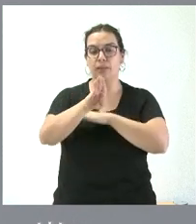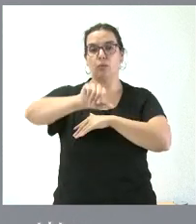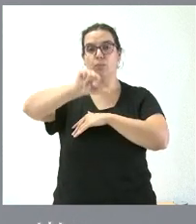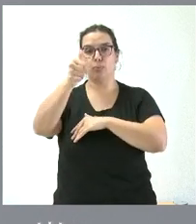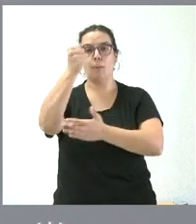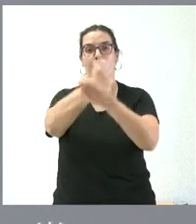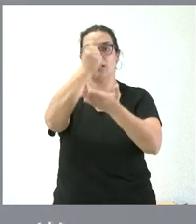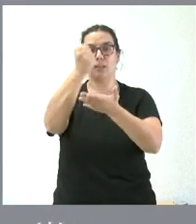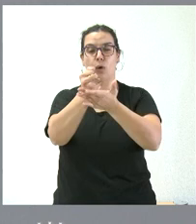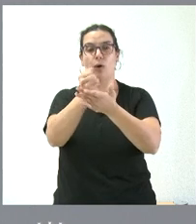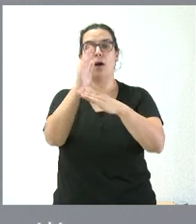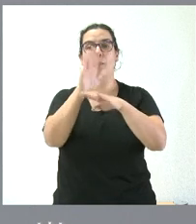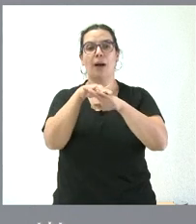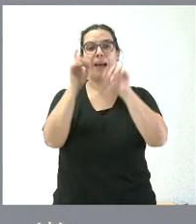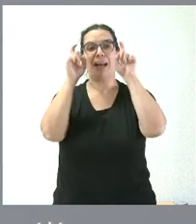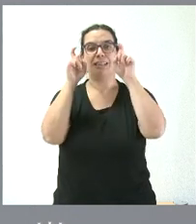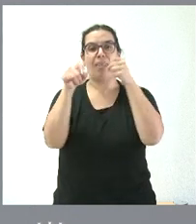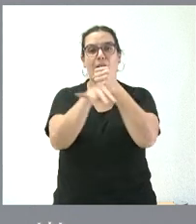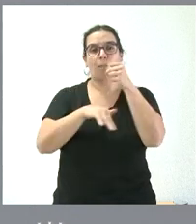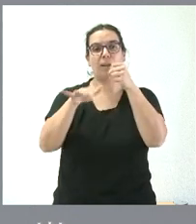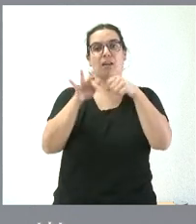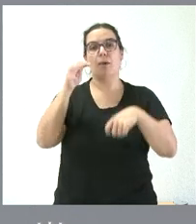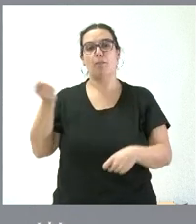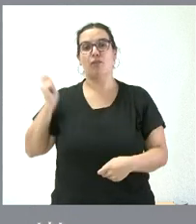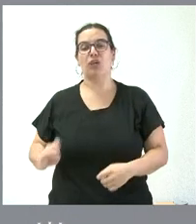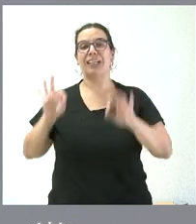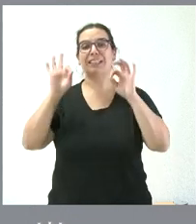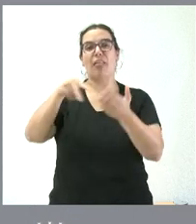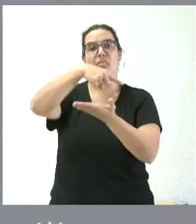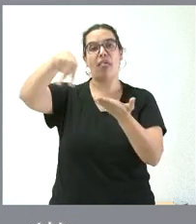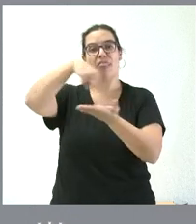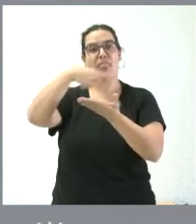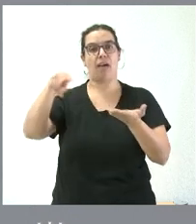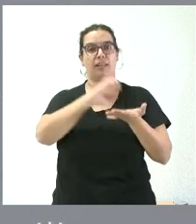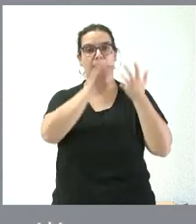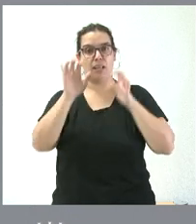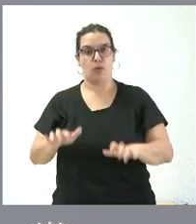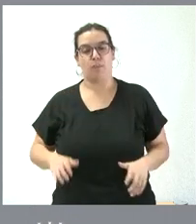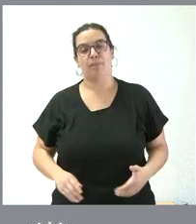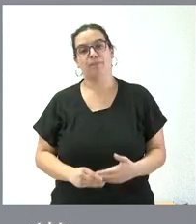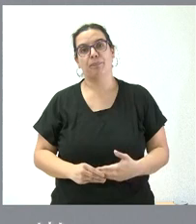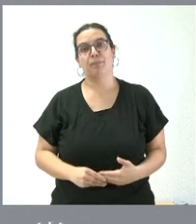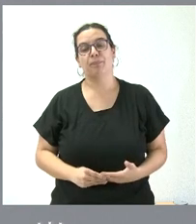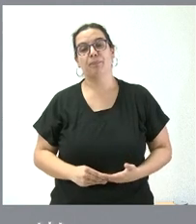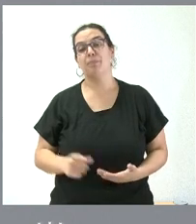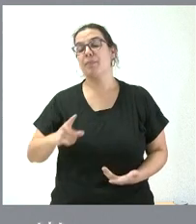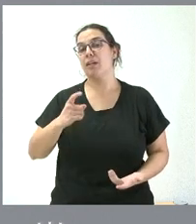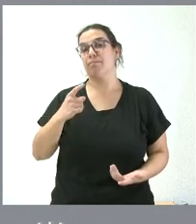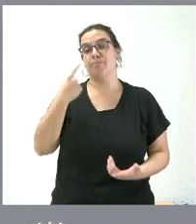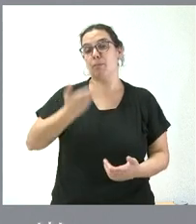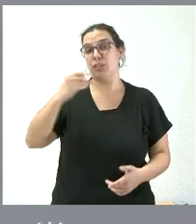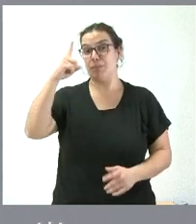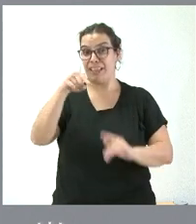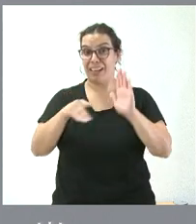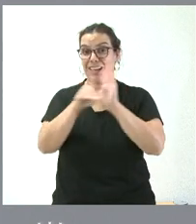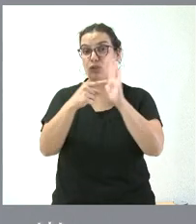matriculación para las enseñanzas elementales y profesionales de danza en Castilla y león una de las aportaciones más importantes de este decreto